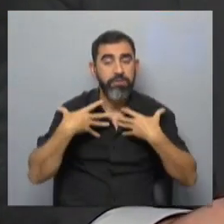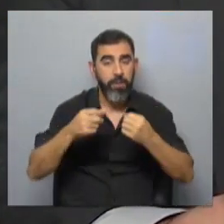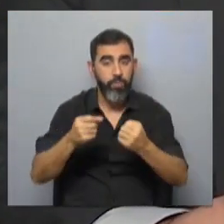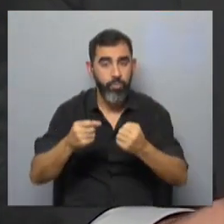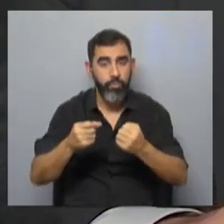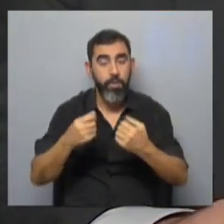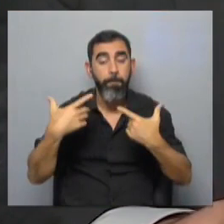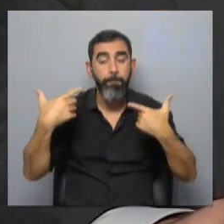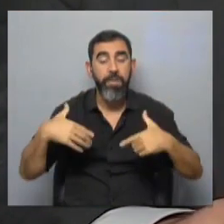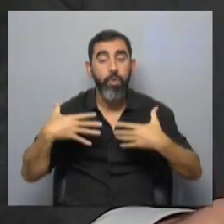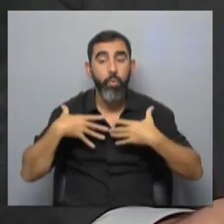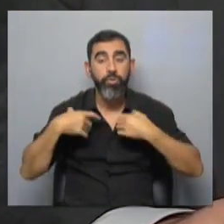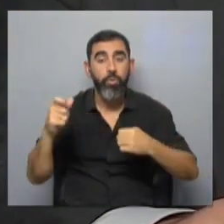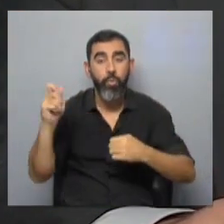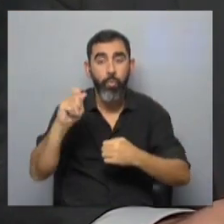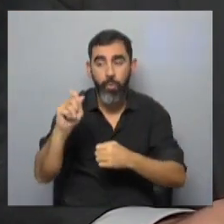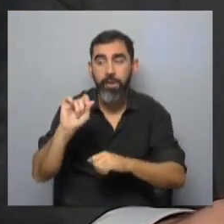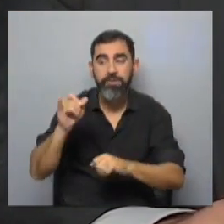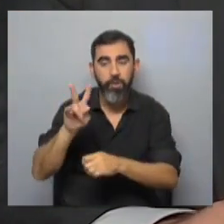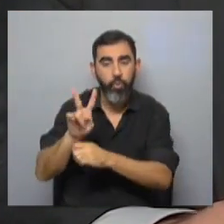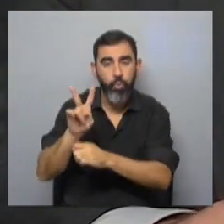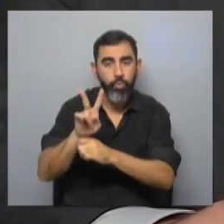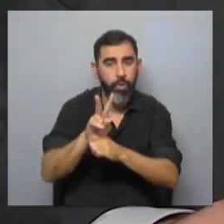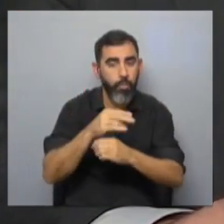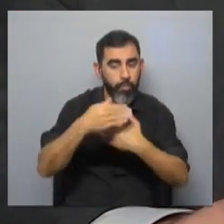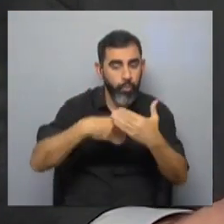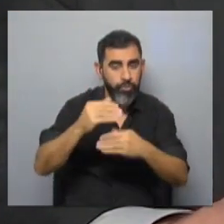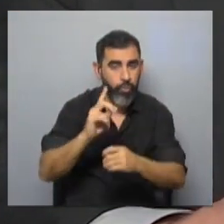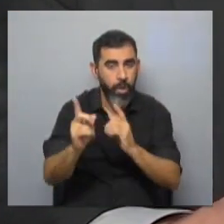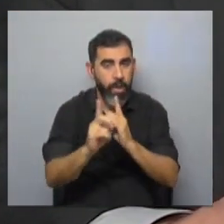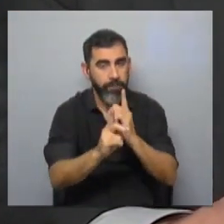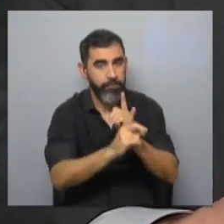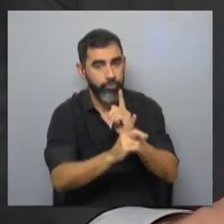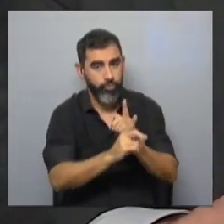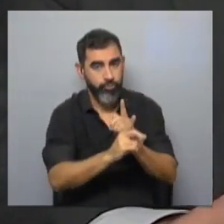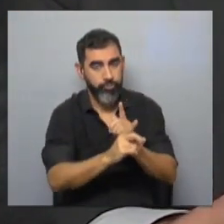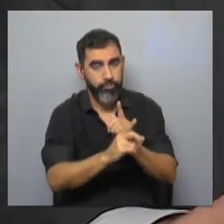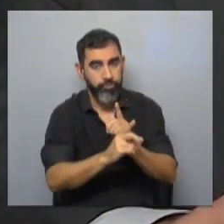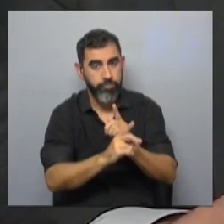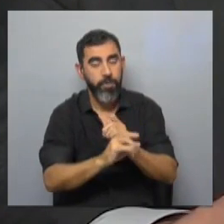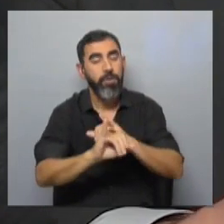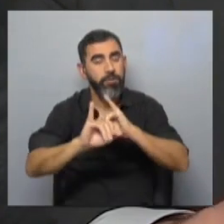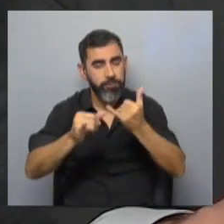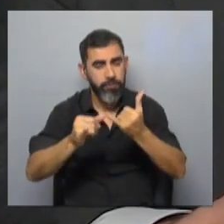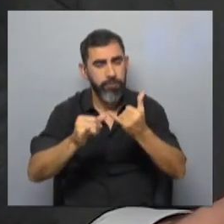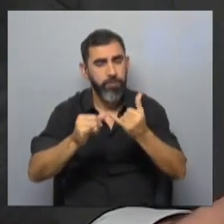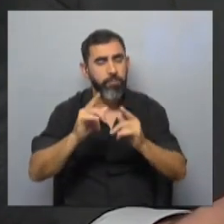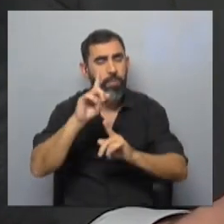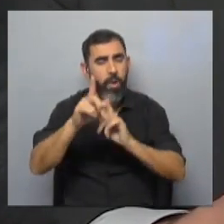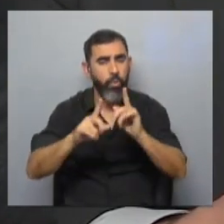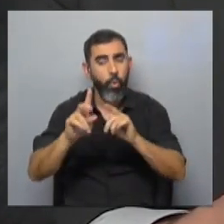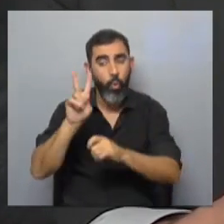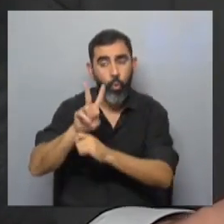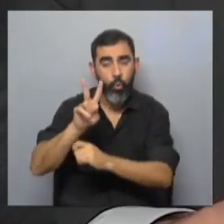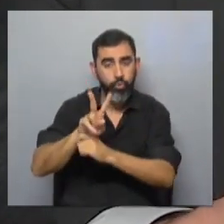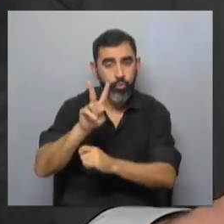del Ministerio de Salud Pública estamos fiscalizando ese proceso de atención. Ya se han realizado varias instancias de